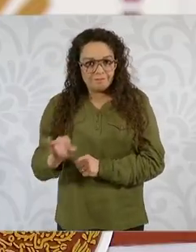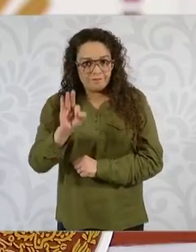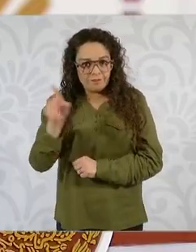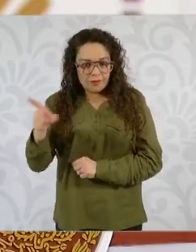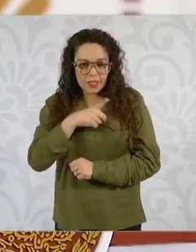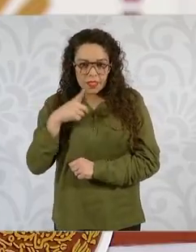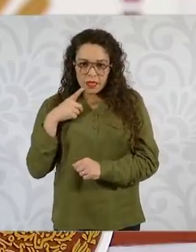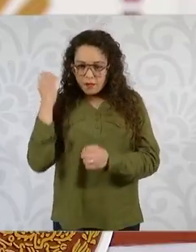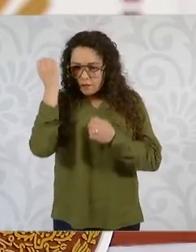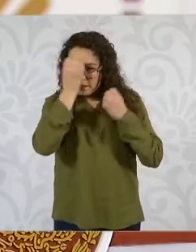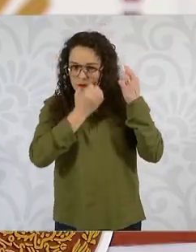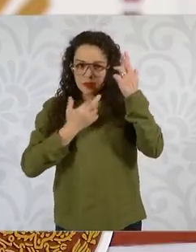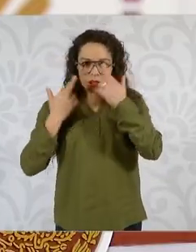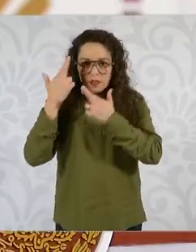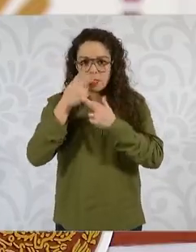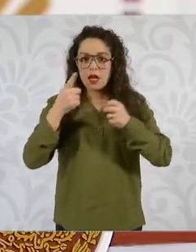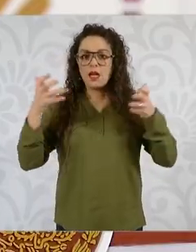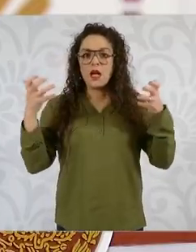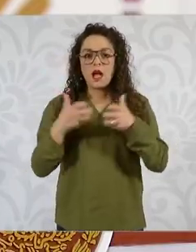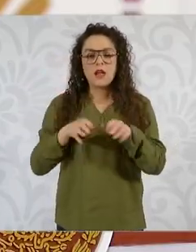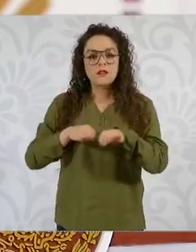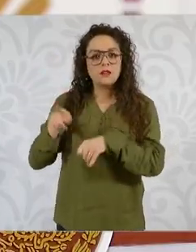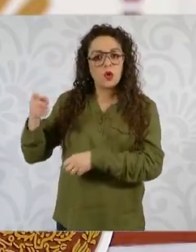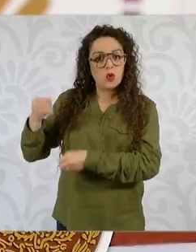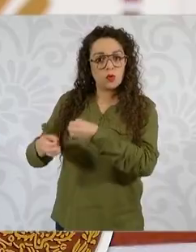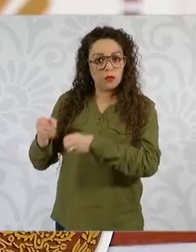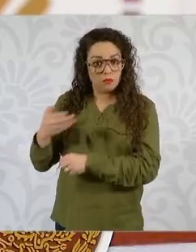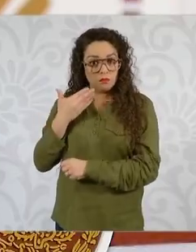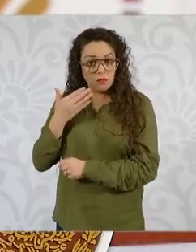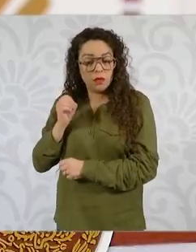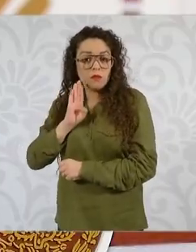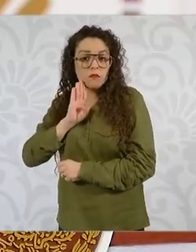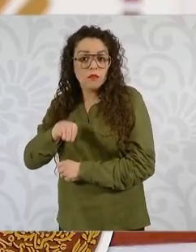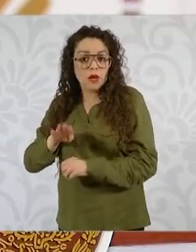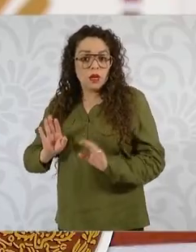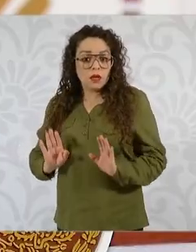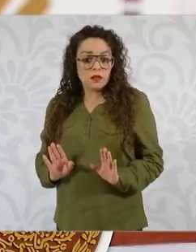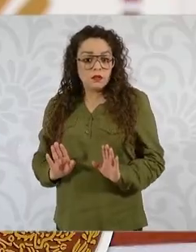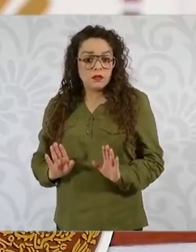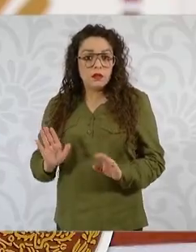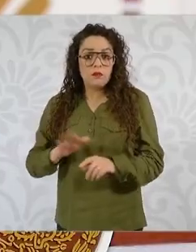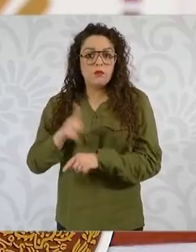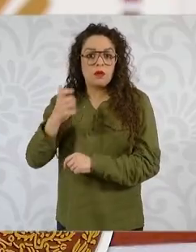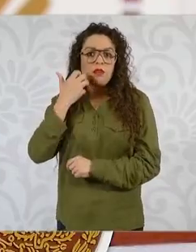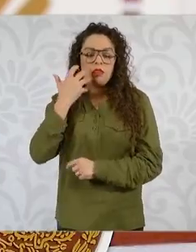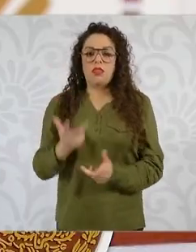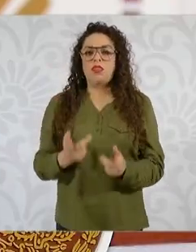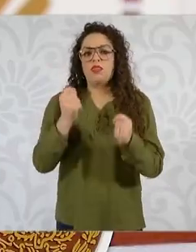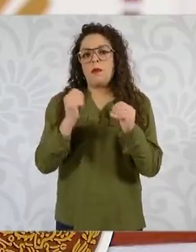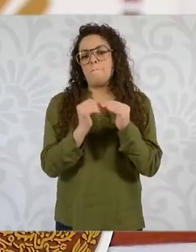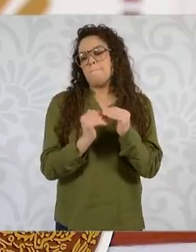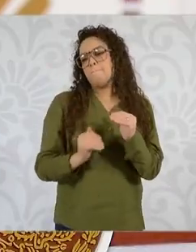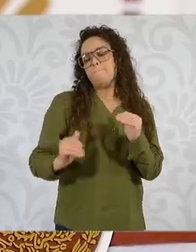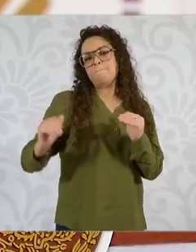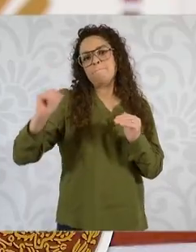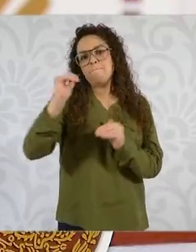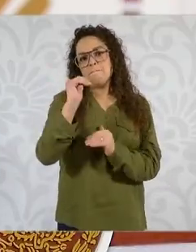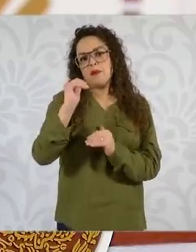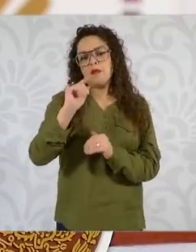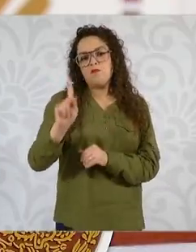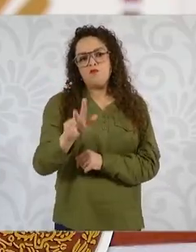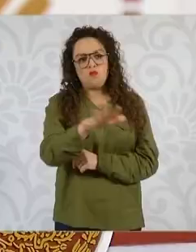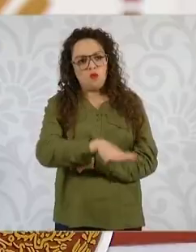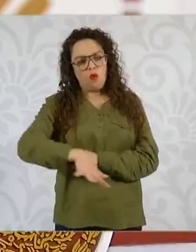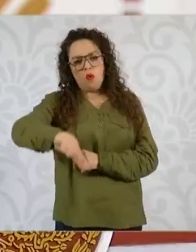estos jueces de distrito que pretenden erigirse por encima de la soberanía del pueblo de